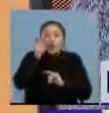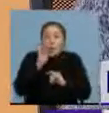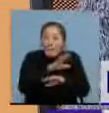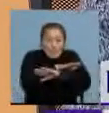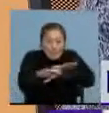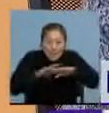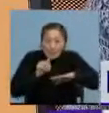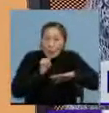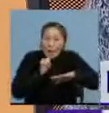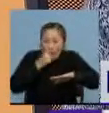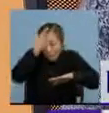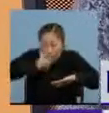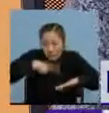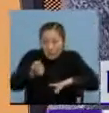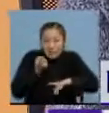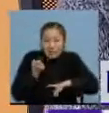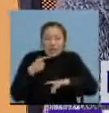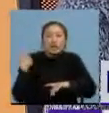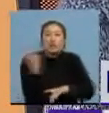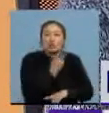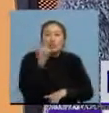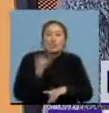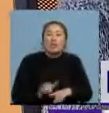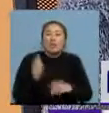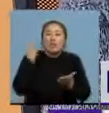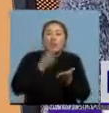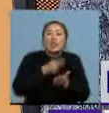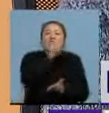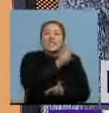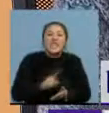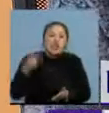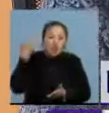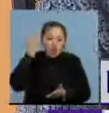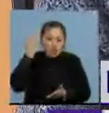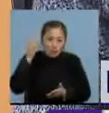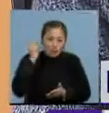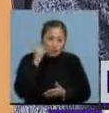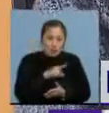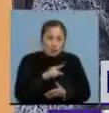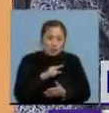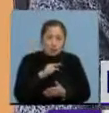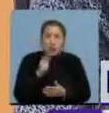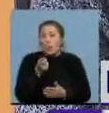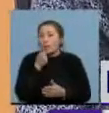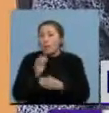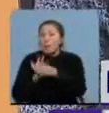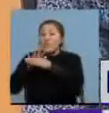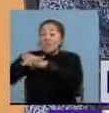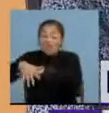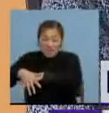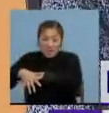el consumo humano nosotros tenemos un costo de 118 pesos misiones para